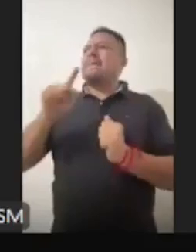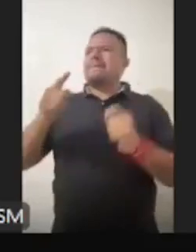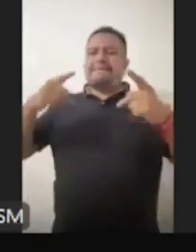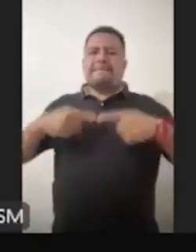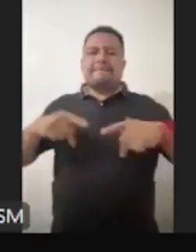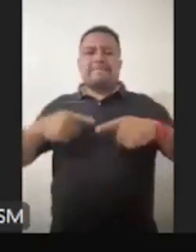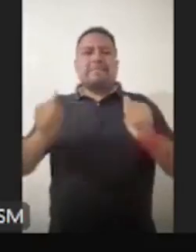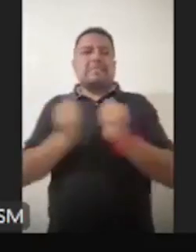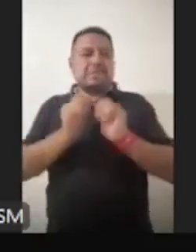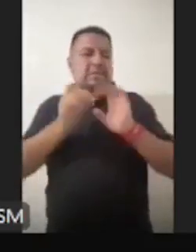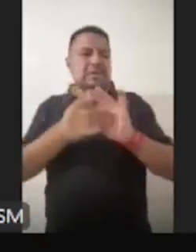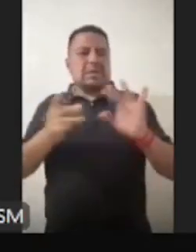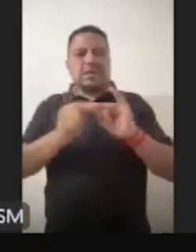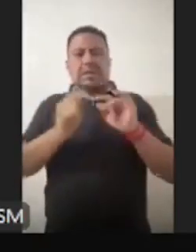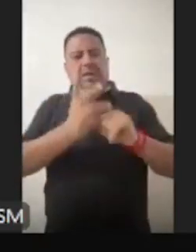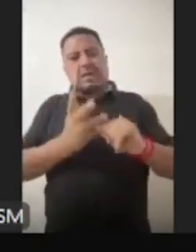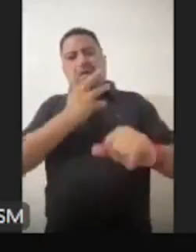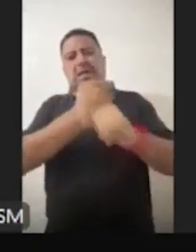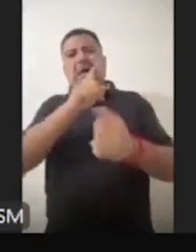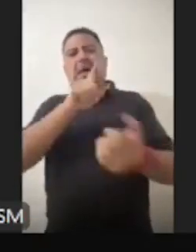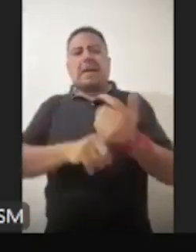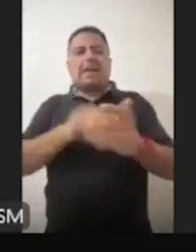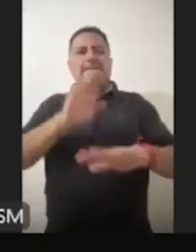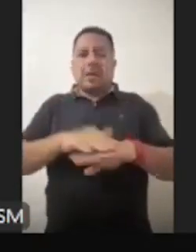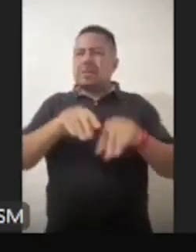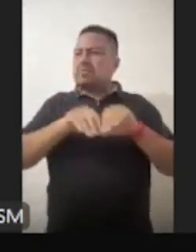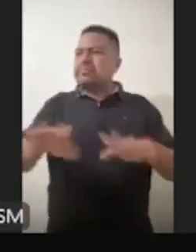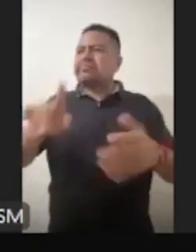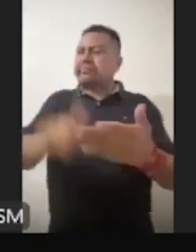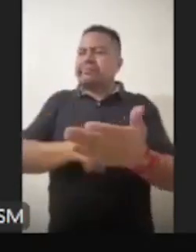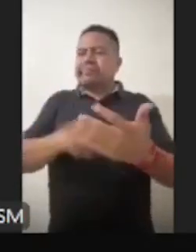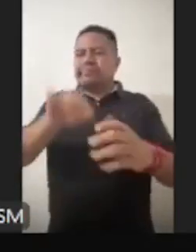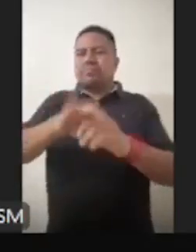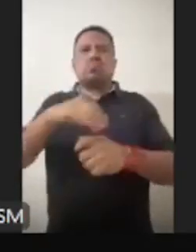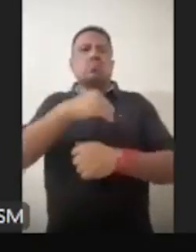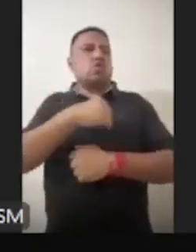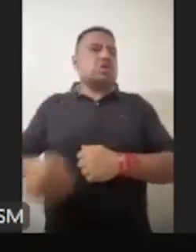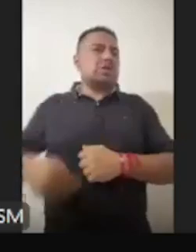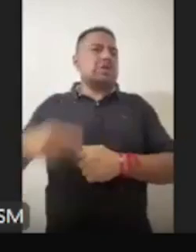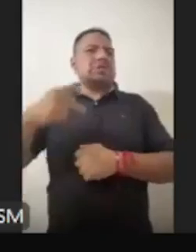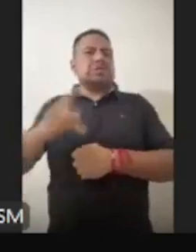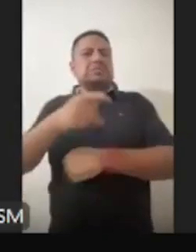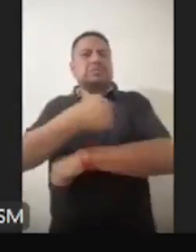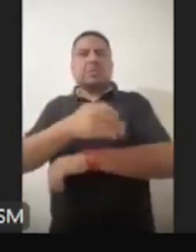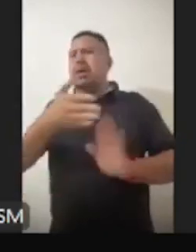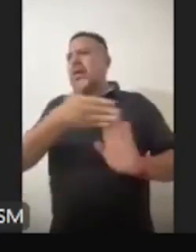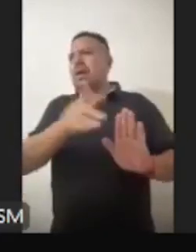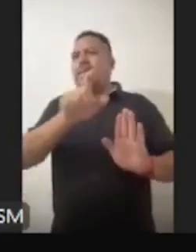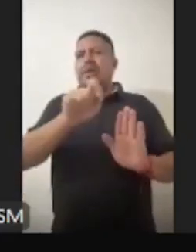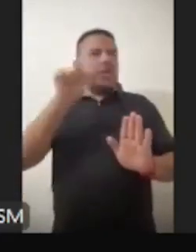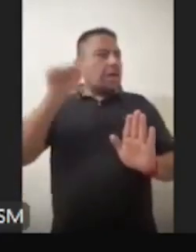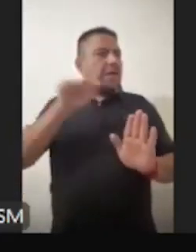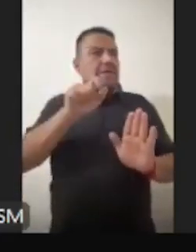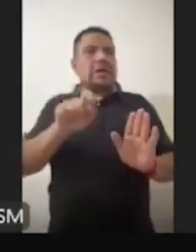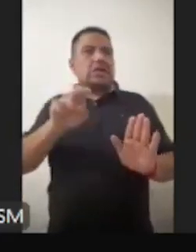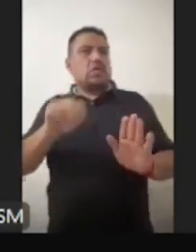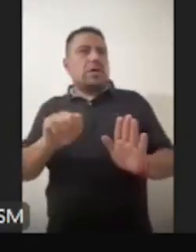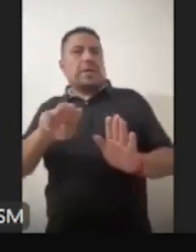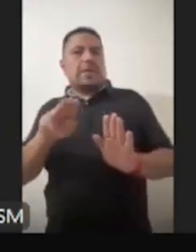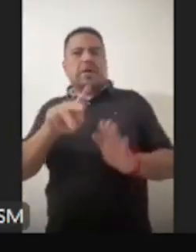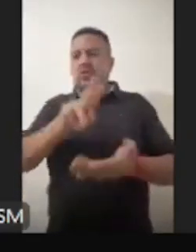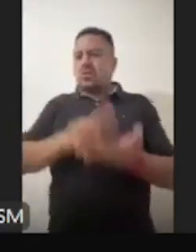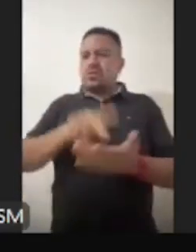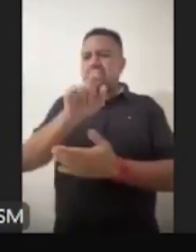lo anterior se agrega el hecho notorio de que la campaña electoral para la elección de ayuntamientos transcurrió del 20 de abril al 29 de mayo del